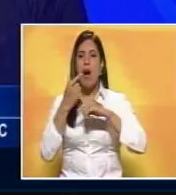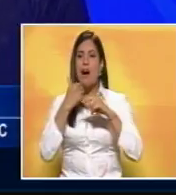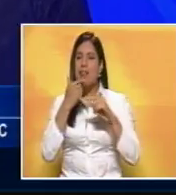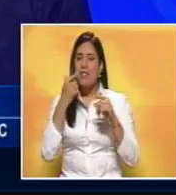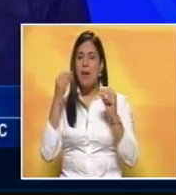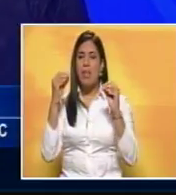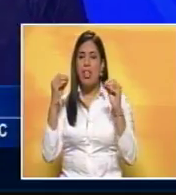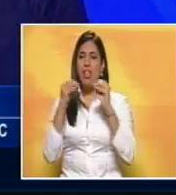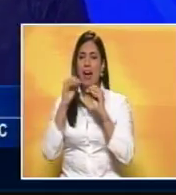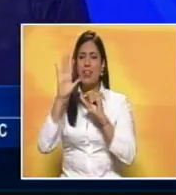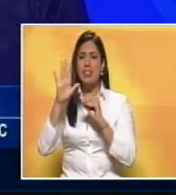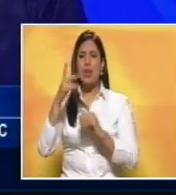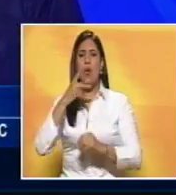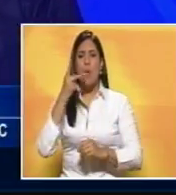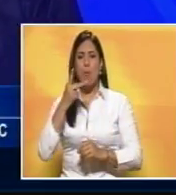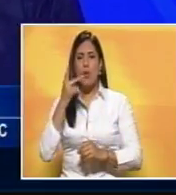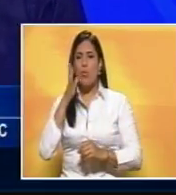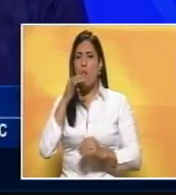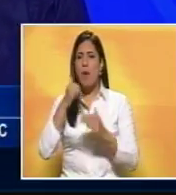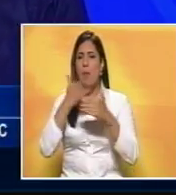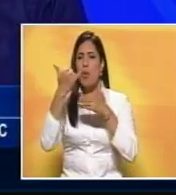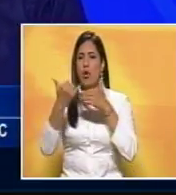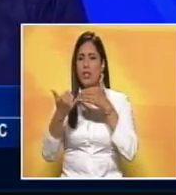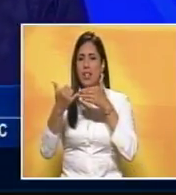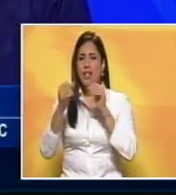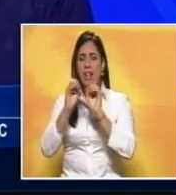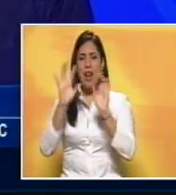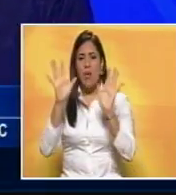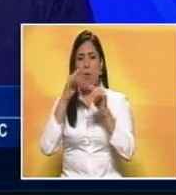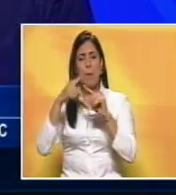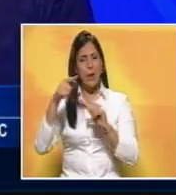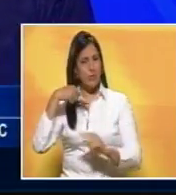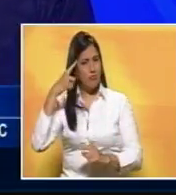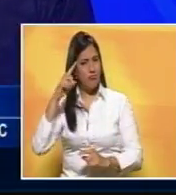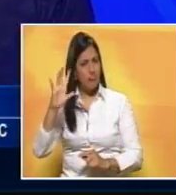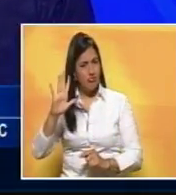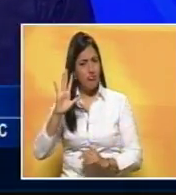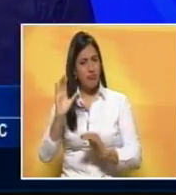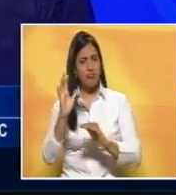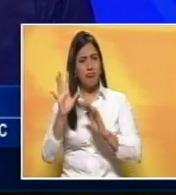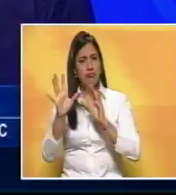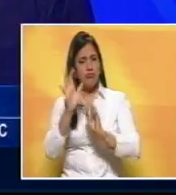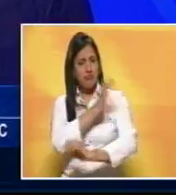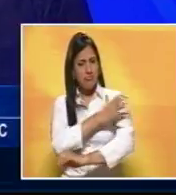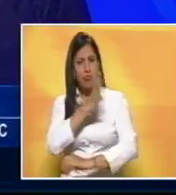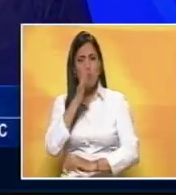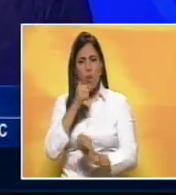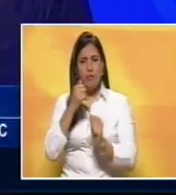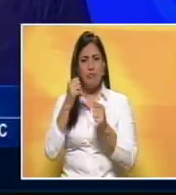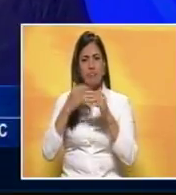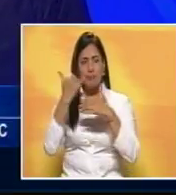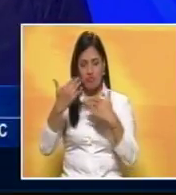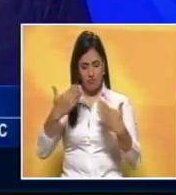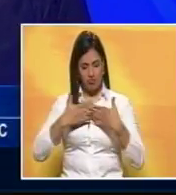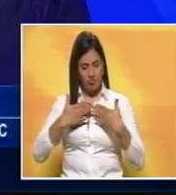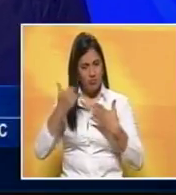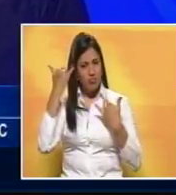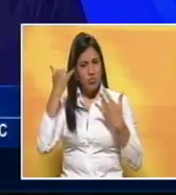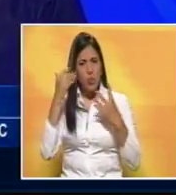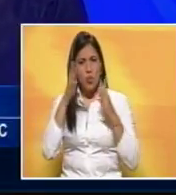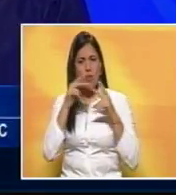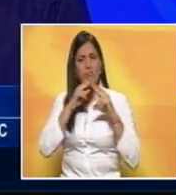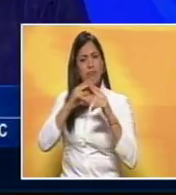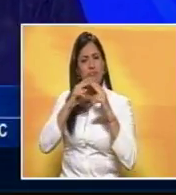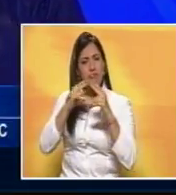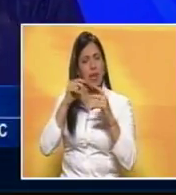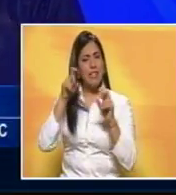ver con las incoherencias políticas de quien no tiene un proyecto claro, y yo creo que la oposición no tiene un proyecto que sea de ellos, propio, que